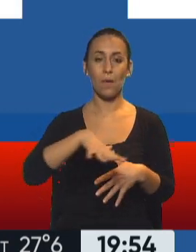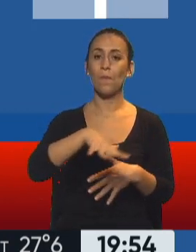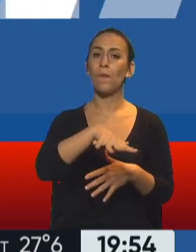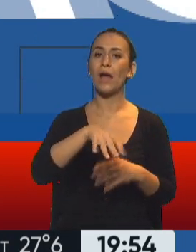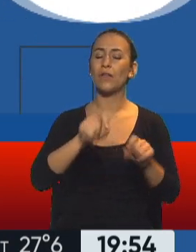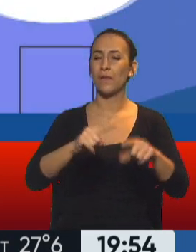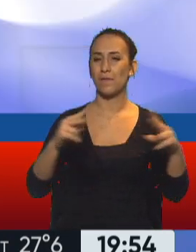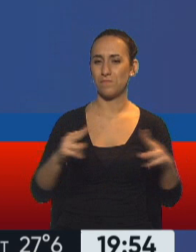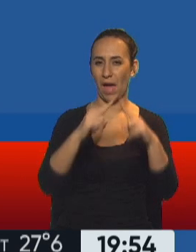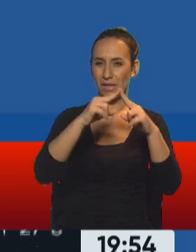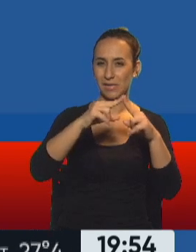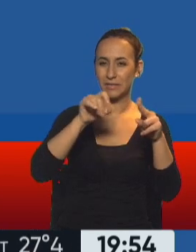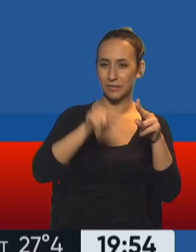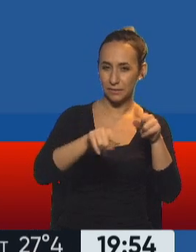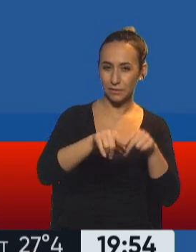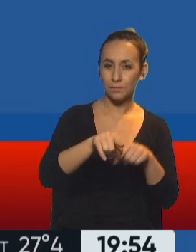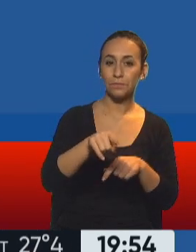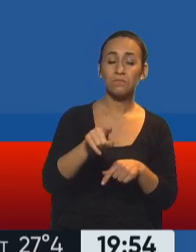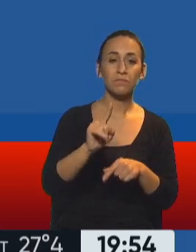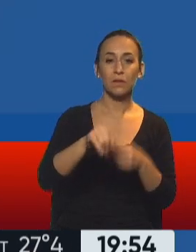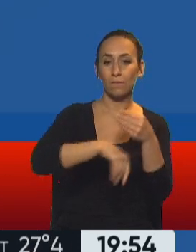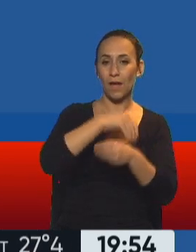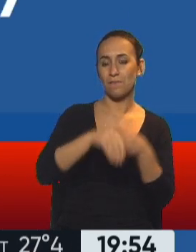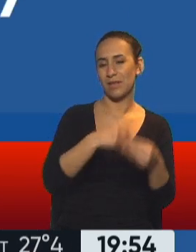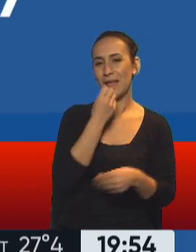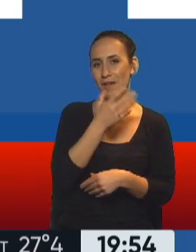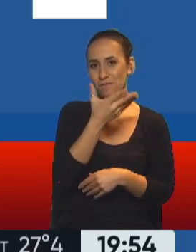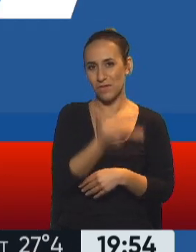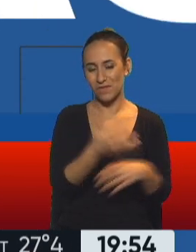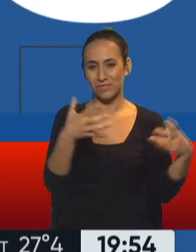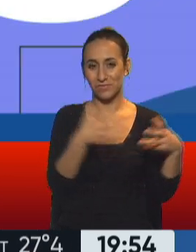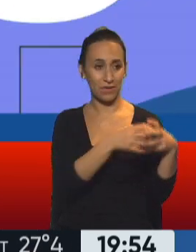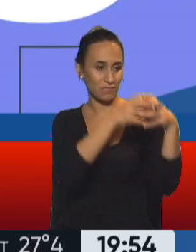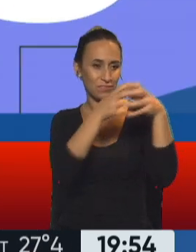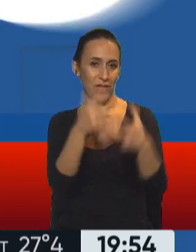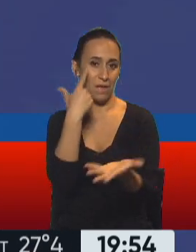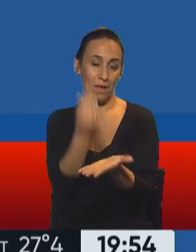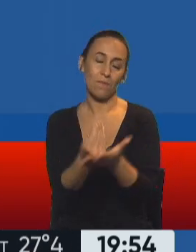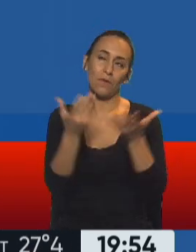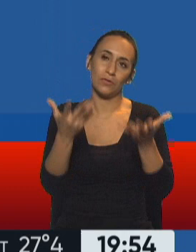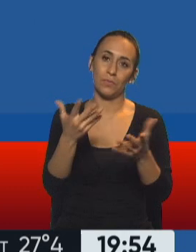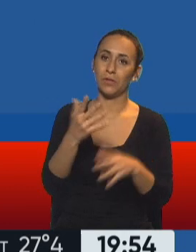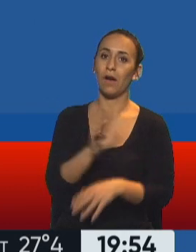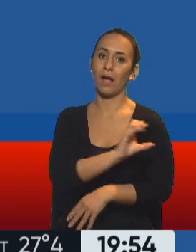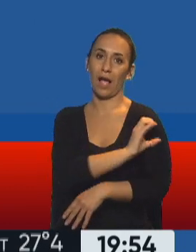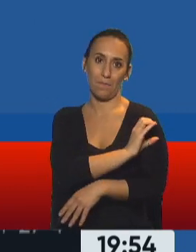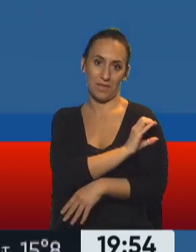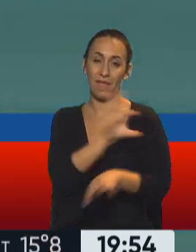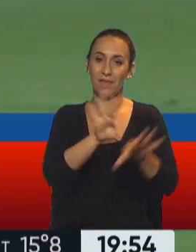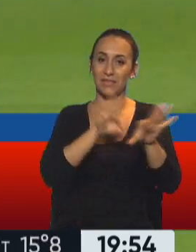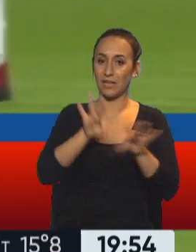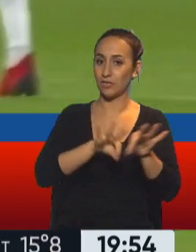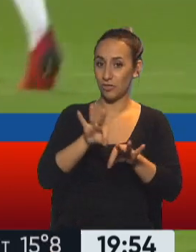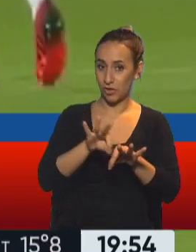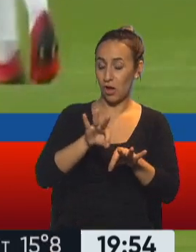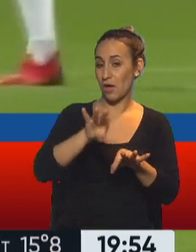llama. Allí estará esta hermosa familia argentina con el exitoso, lógico, capitán del seleccionado